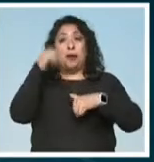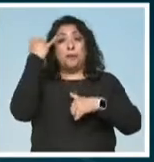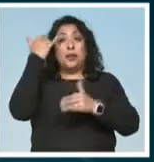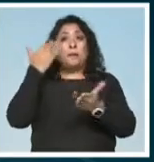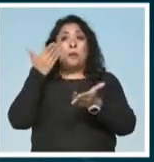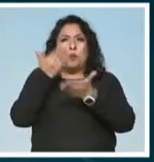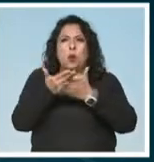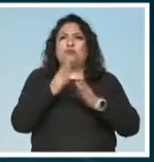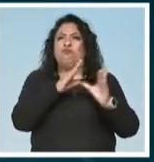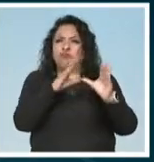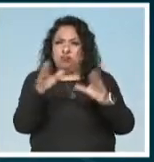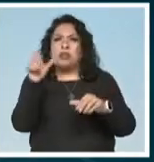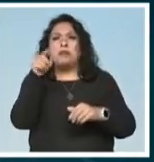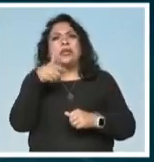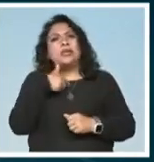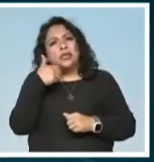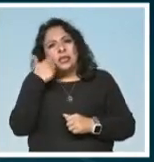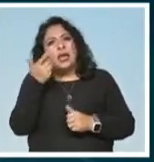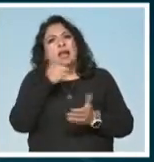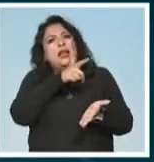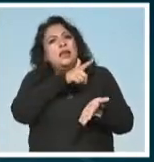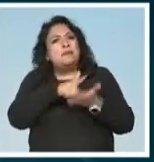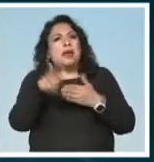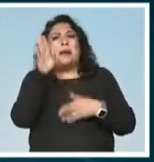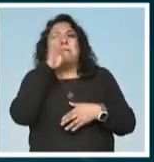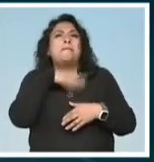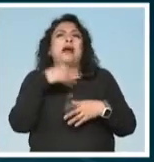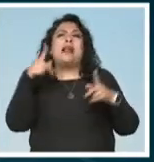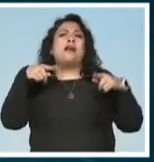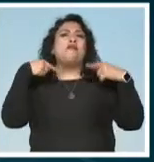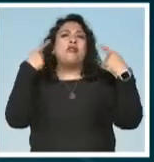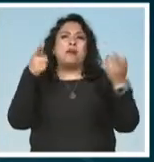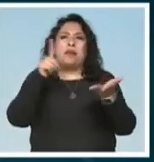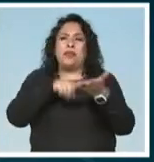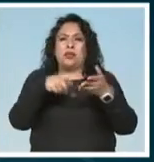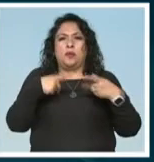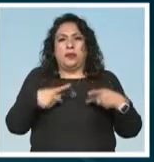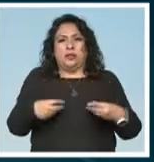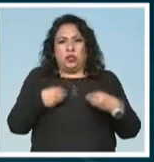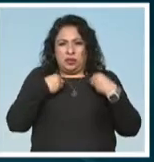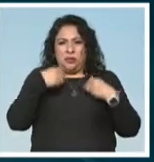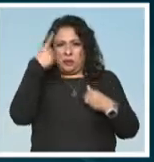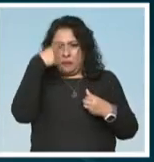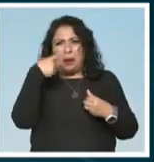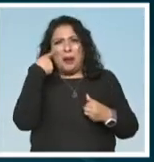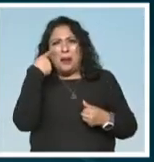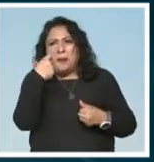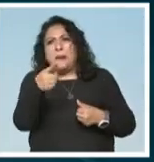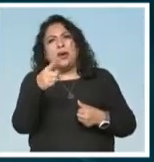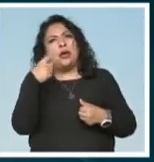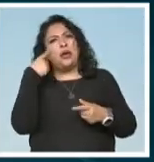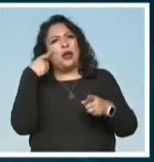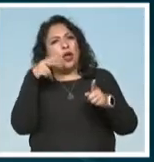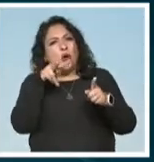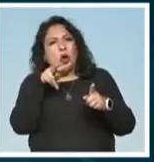de ser didáctica, pretende limpiar la mala fama que tienen entre los habitantes para que sean vistos con